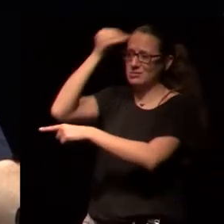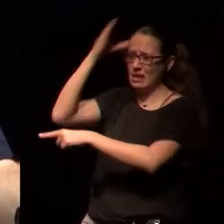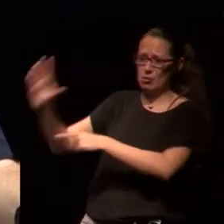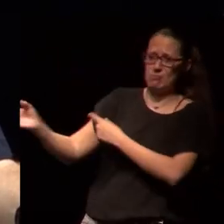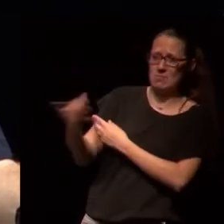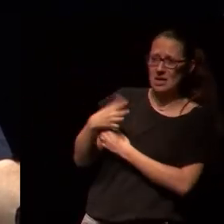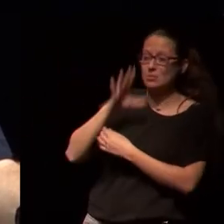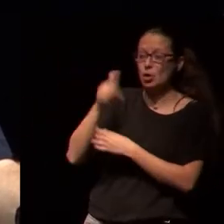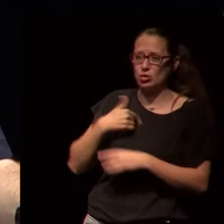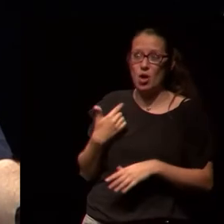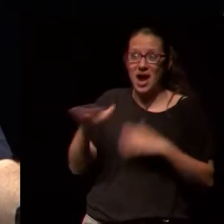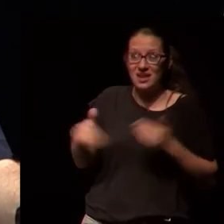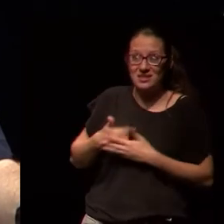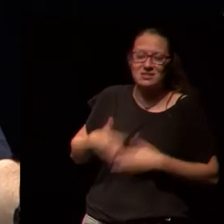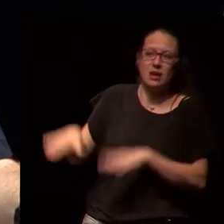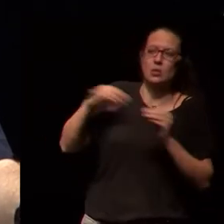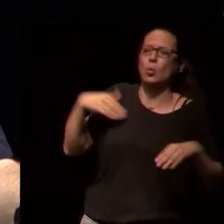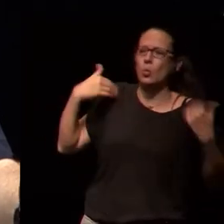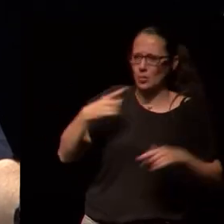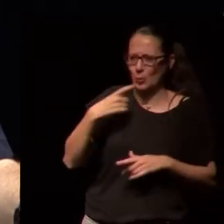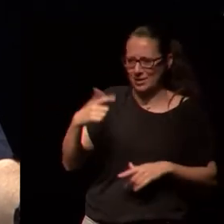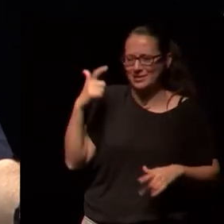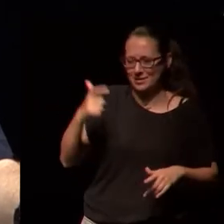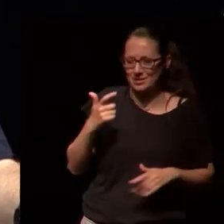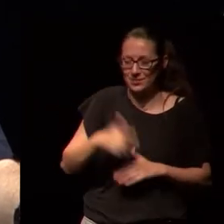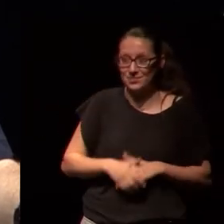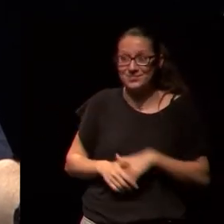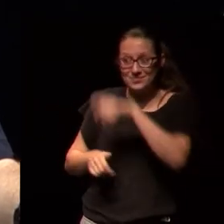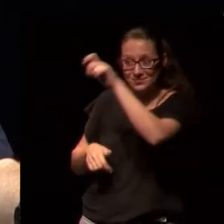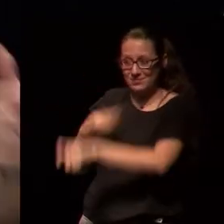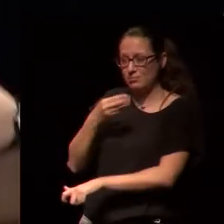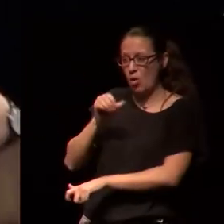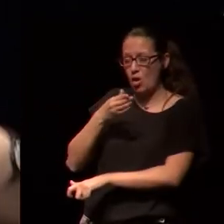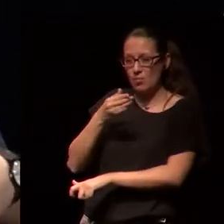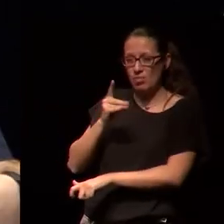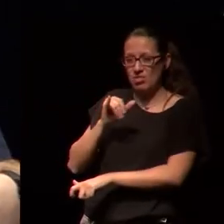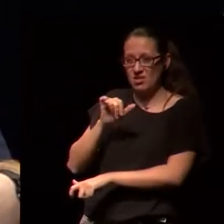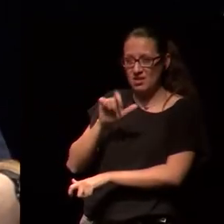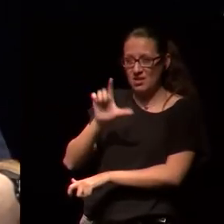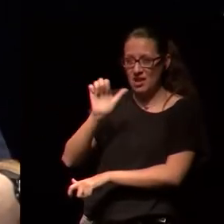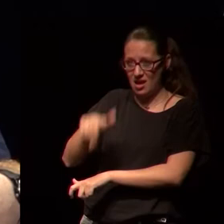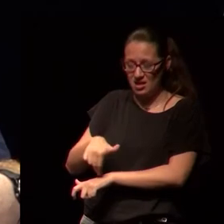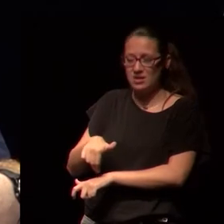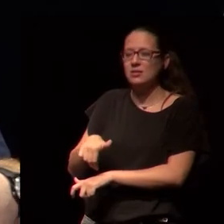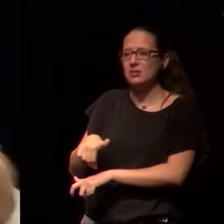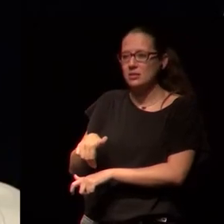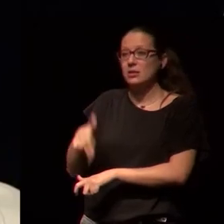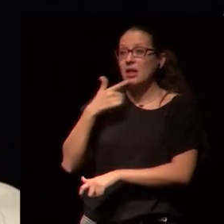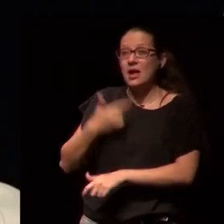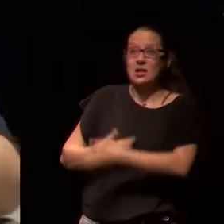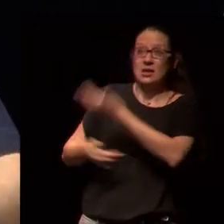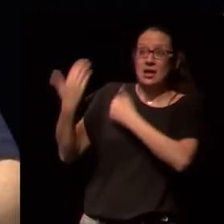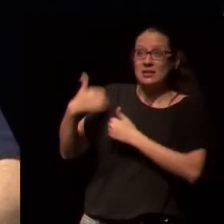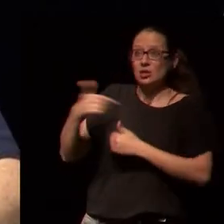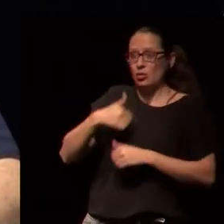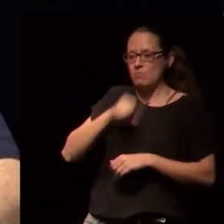tardado mucho tiempo en entenderlo. Él decía, era mucho mayor entonces, ahora soy mucho más joven.